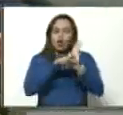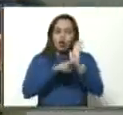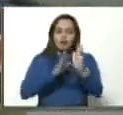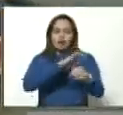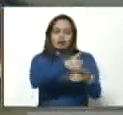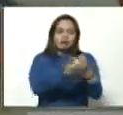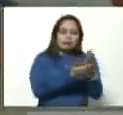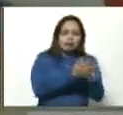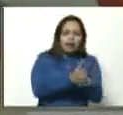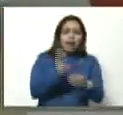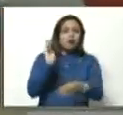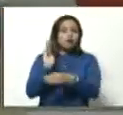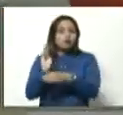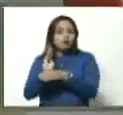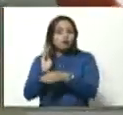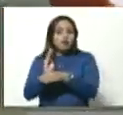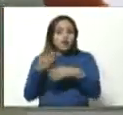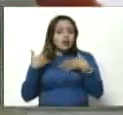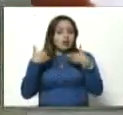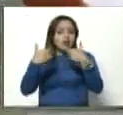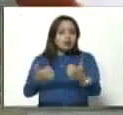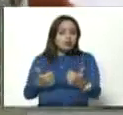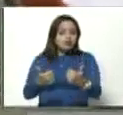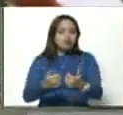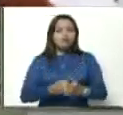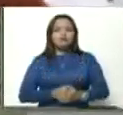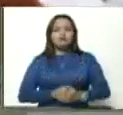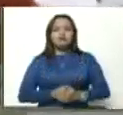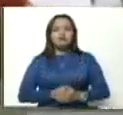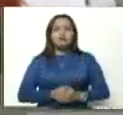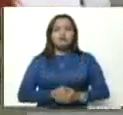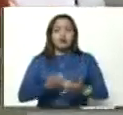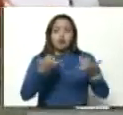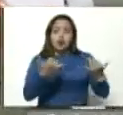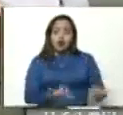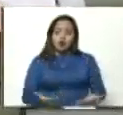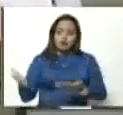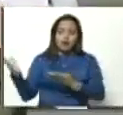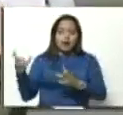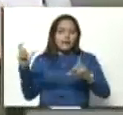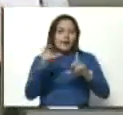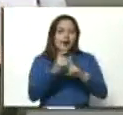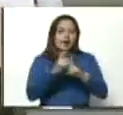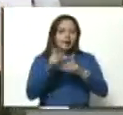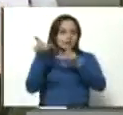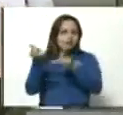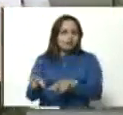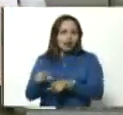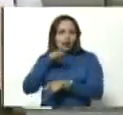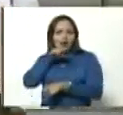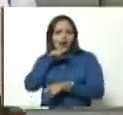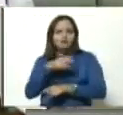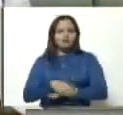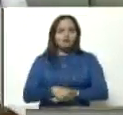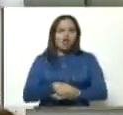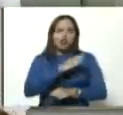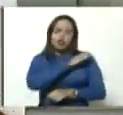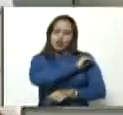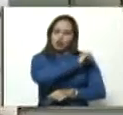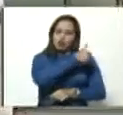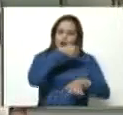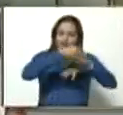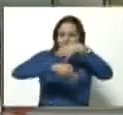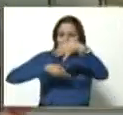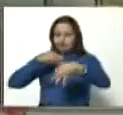de cuidado de la salud y de las manos. Dejamos en el derecho de palabra al doctor que nos va a